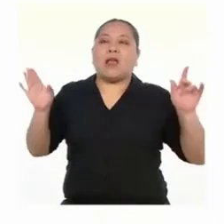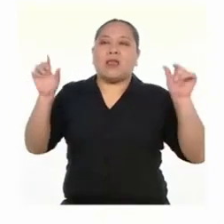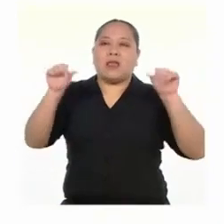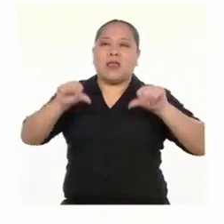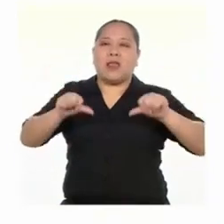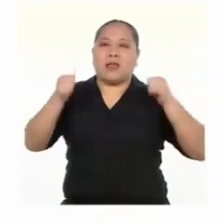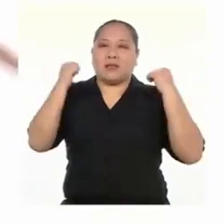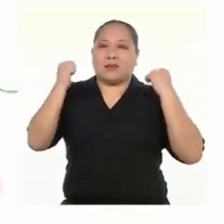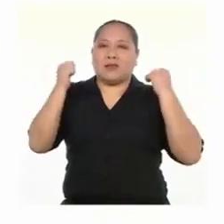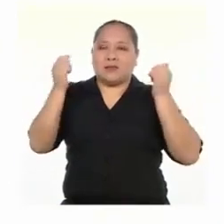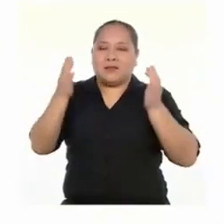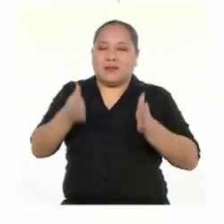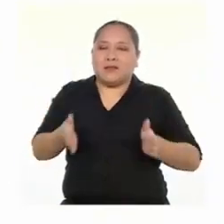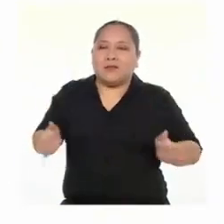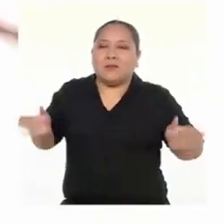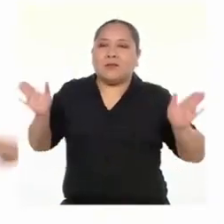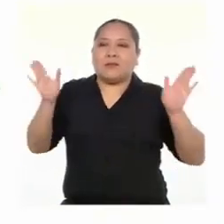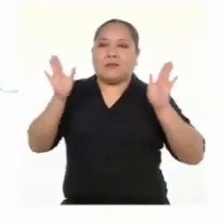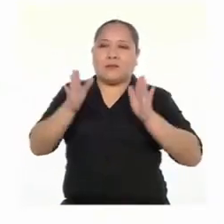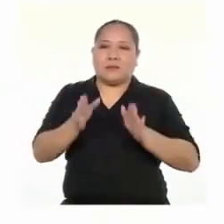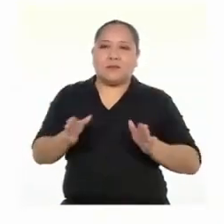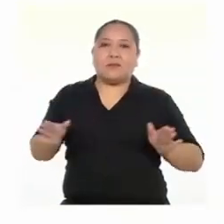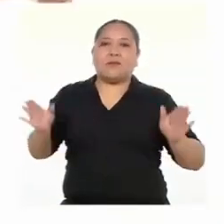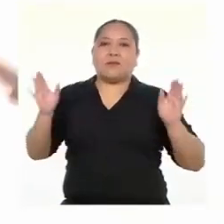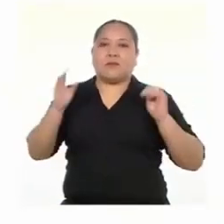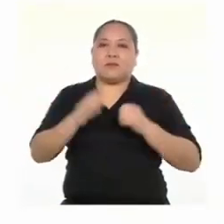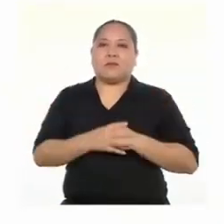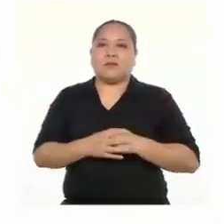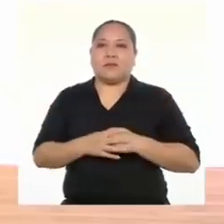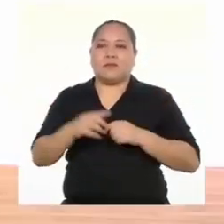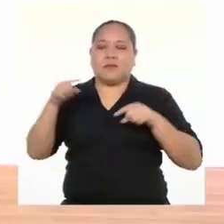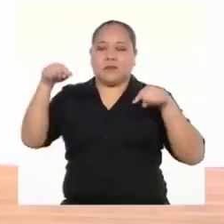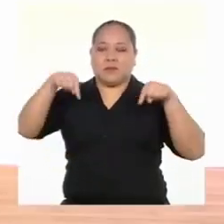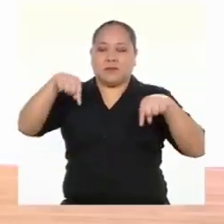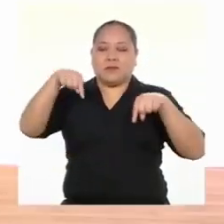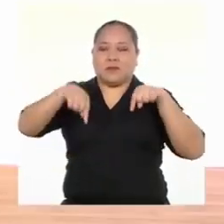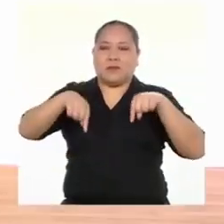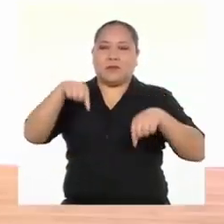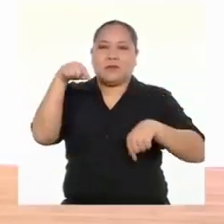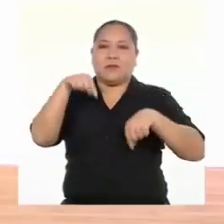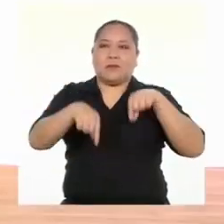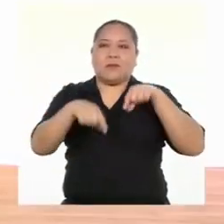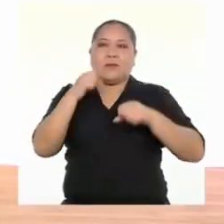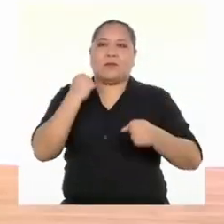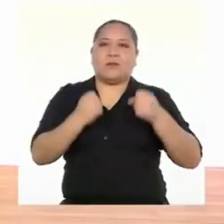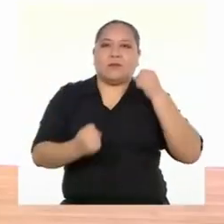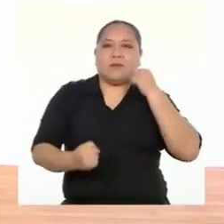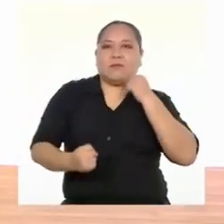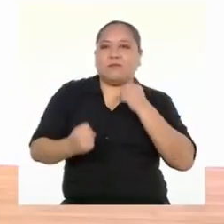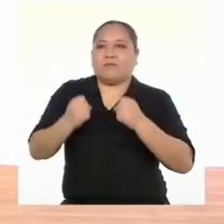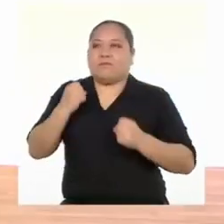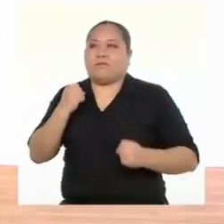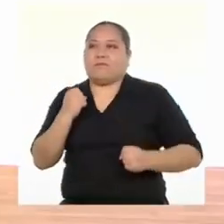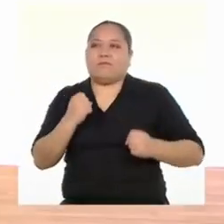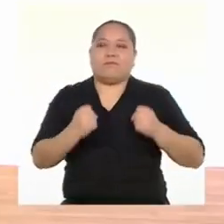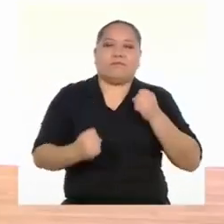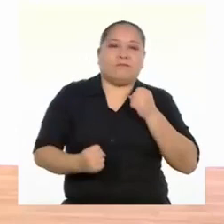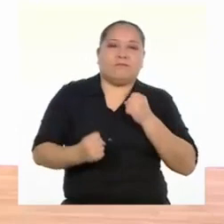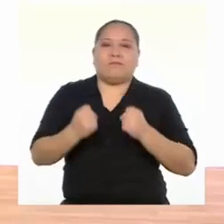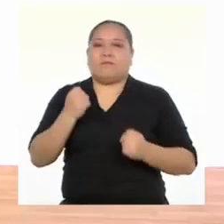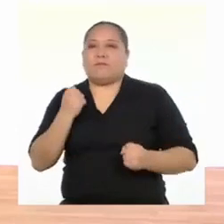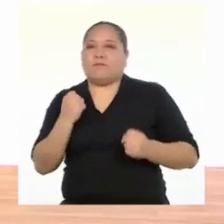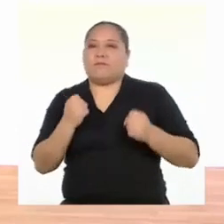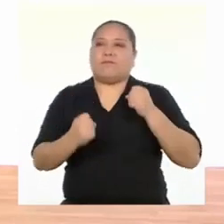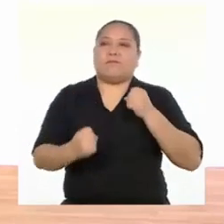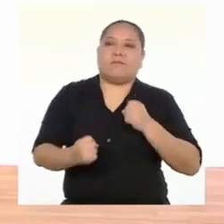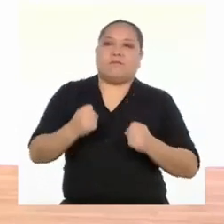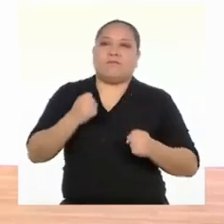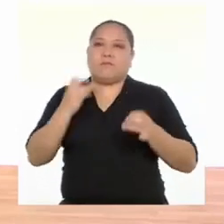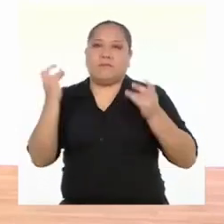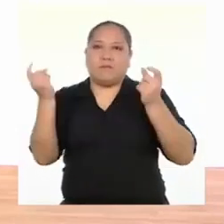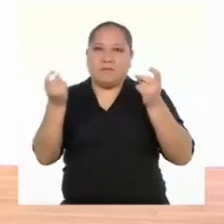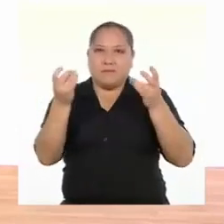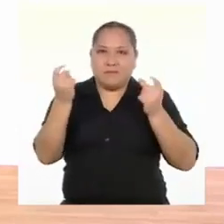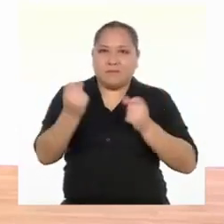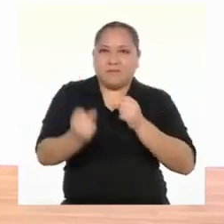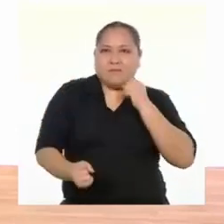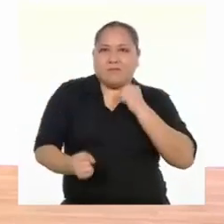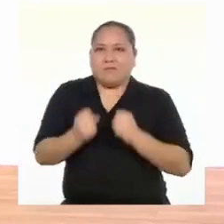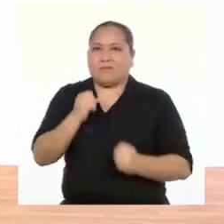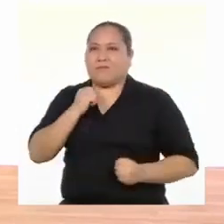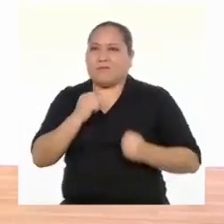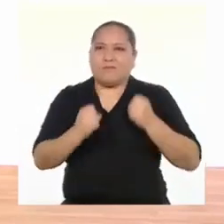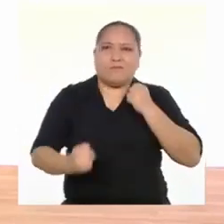atrás. Eso es. Bajamos. Piernas. Corremos. Un poco más